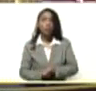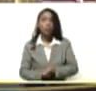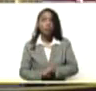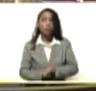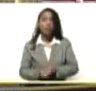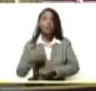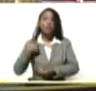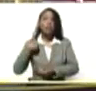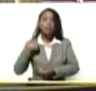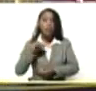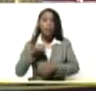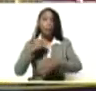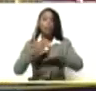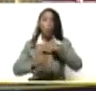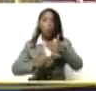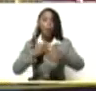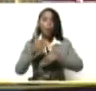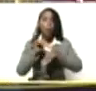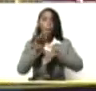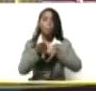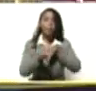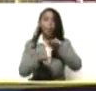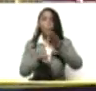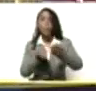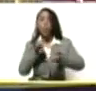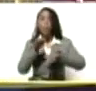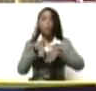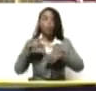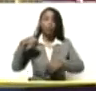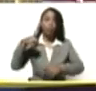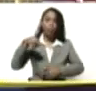Tiene que andar y caminar los tiempos.